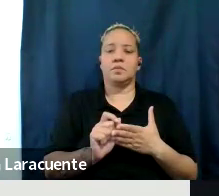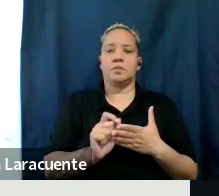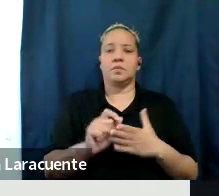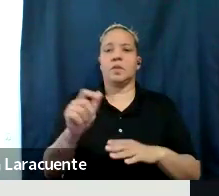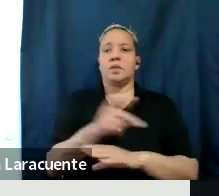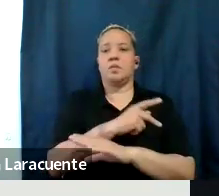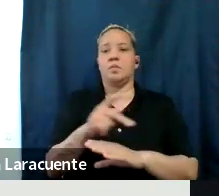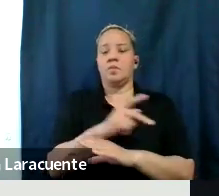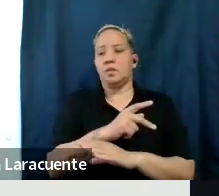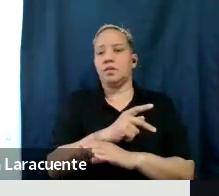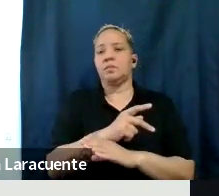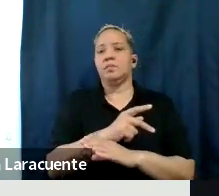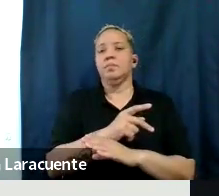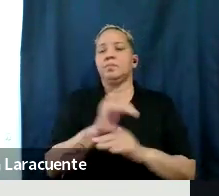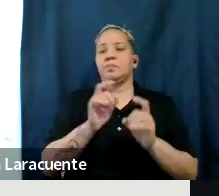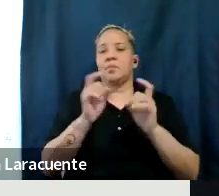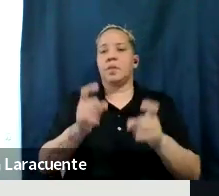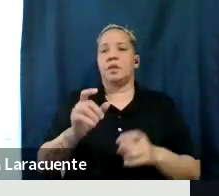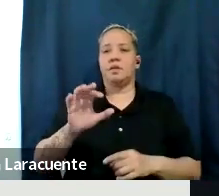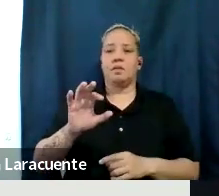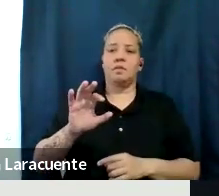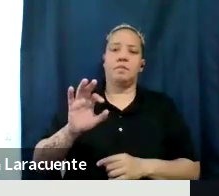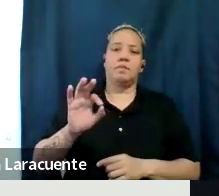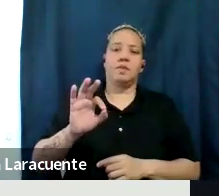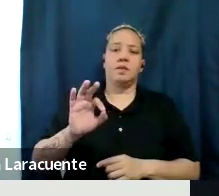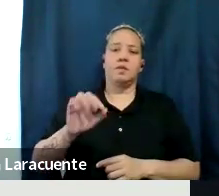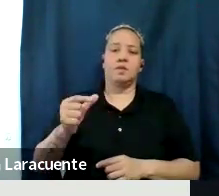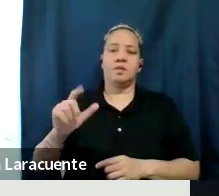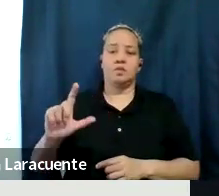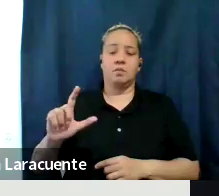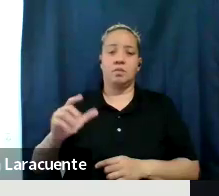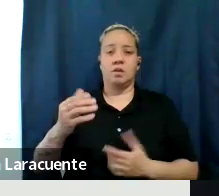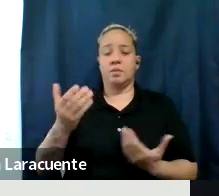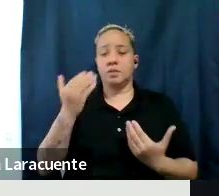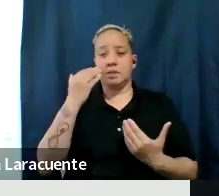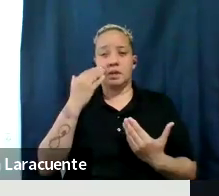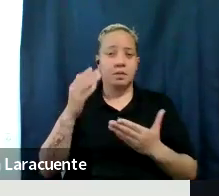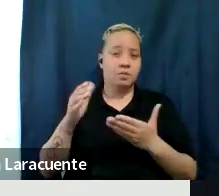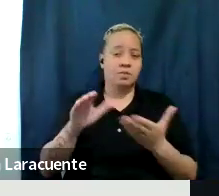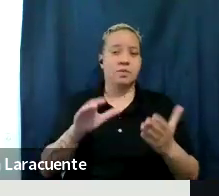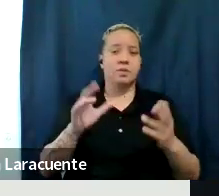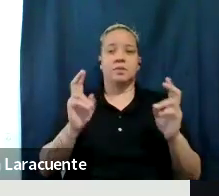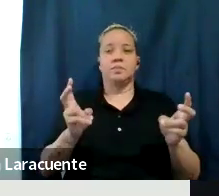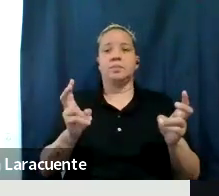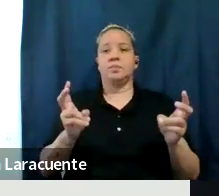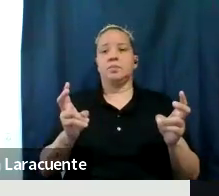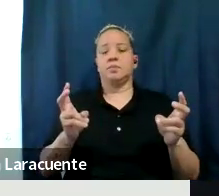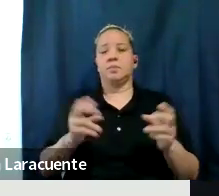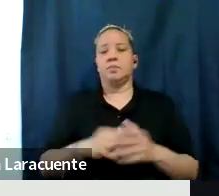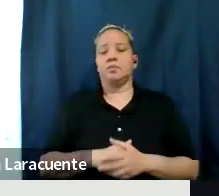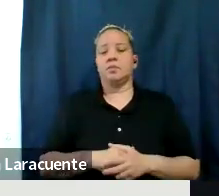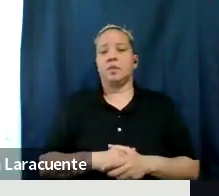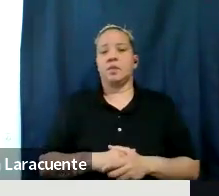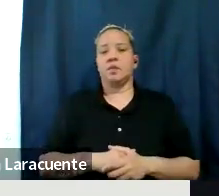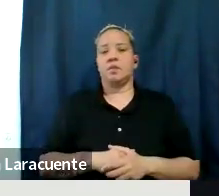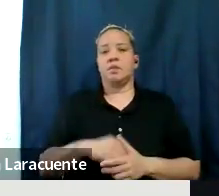de fragmentos dedicados a Federico García Lorca, una vez que se entera de su muerte, titulados de esos fragmentos Federico